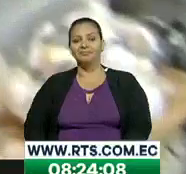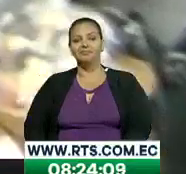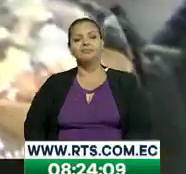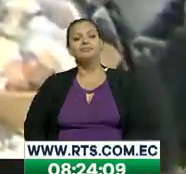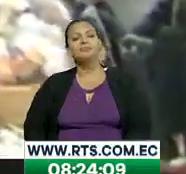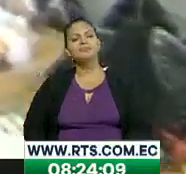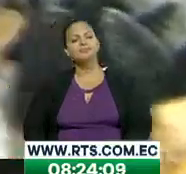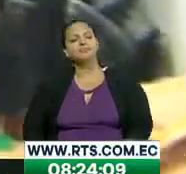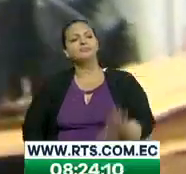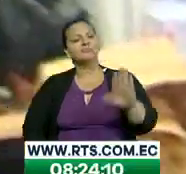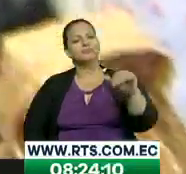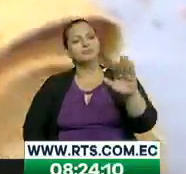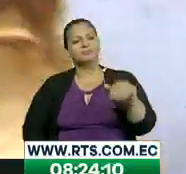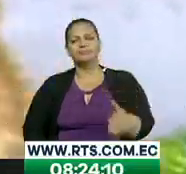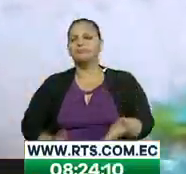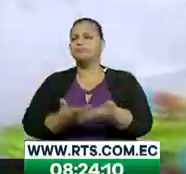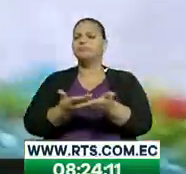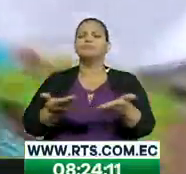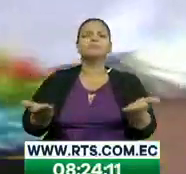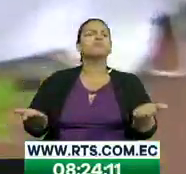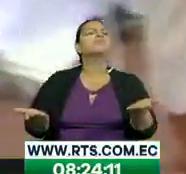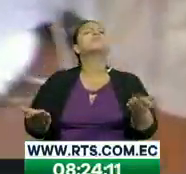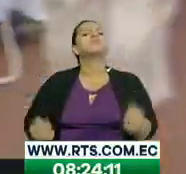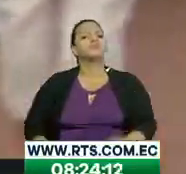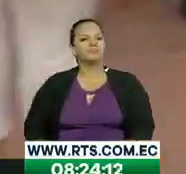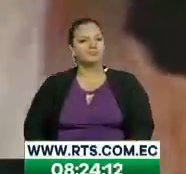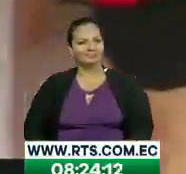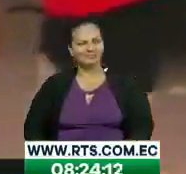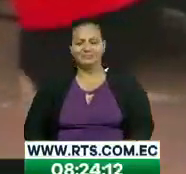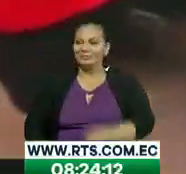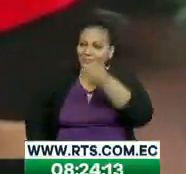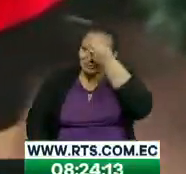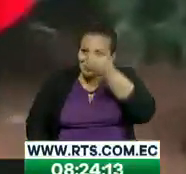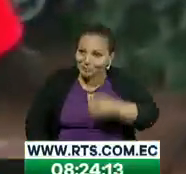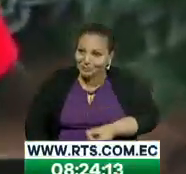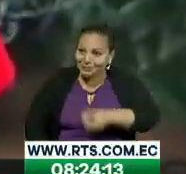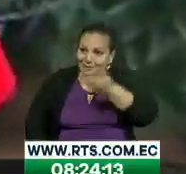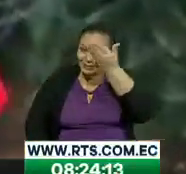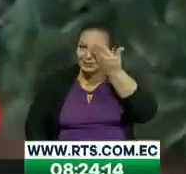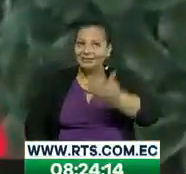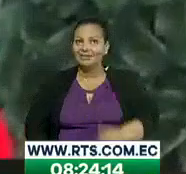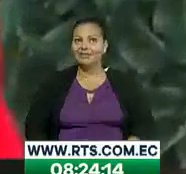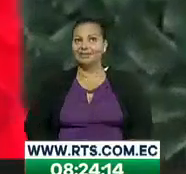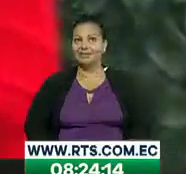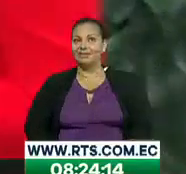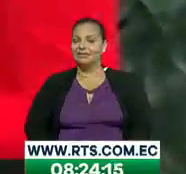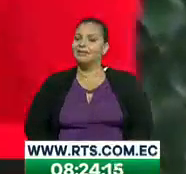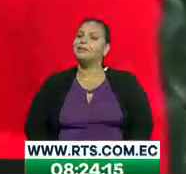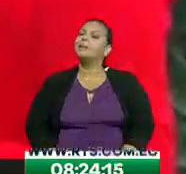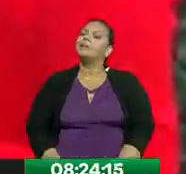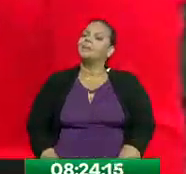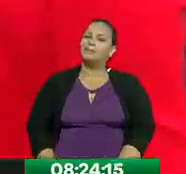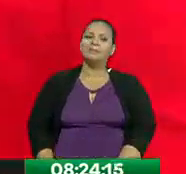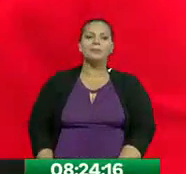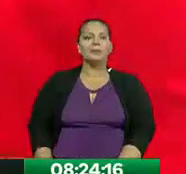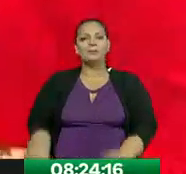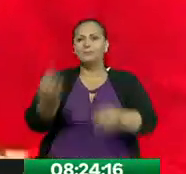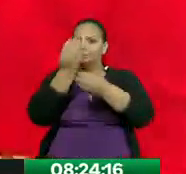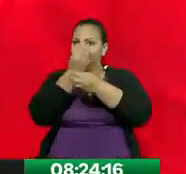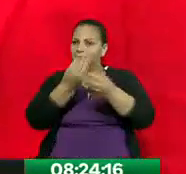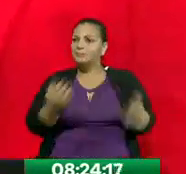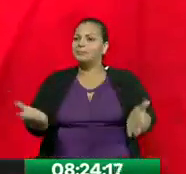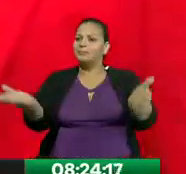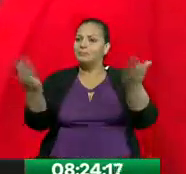lo que ustedes presentan. Muy buenos días. Hago un llamado a toda la ciudadanía, a la feria navideña que